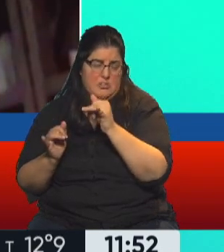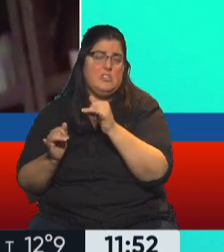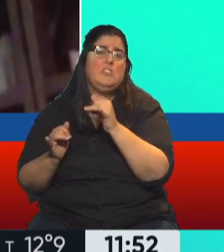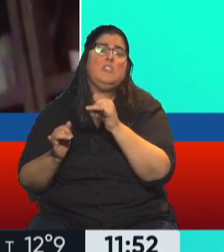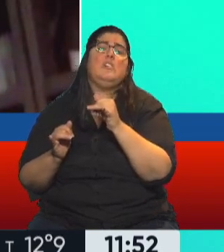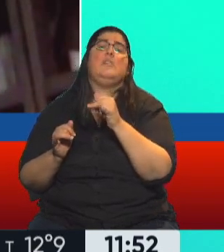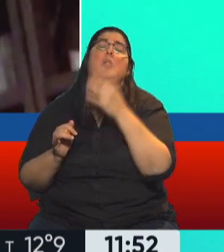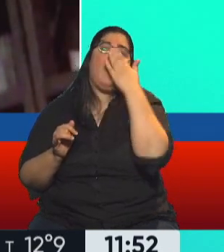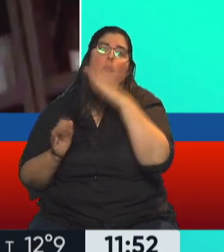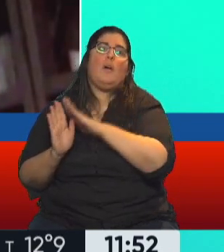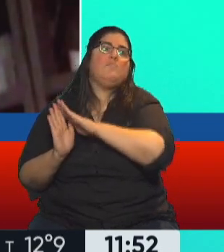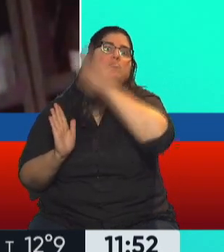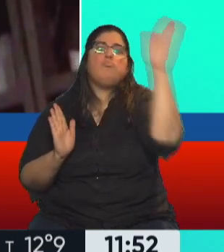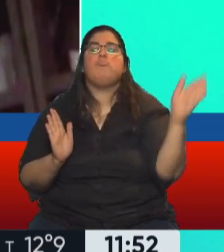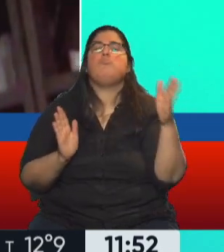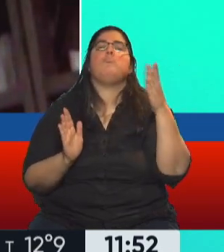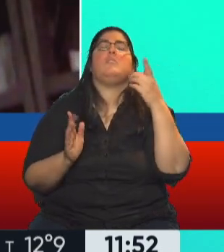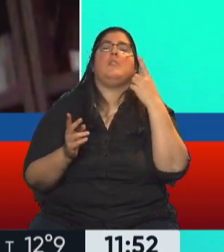fue a Stanford, ¿no? Entonces tenía